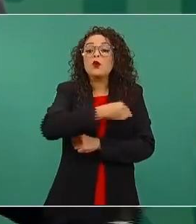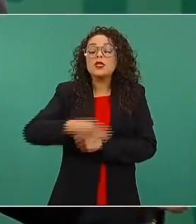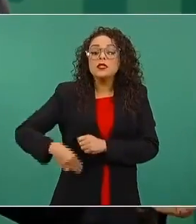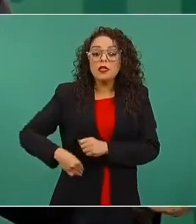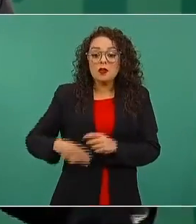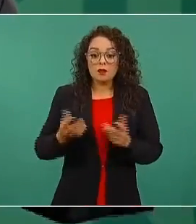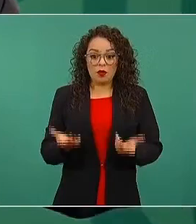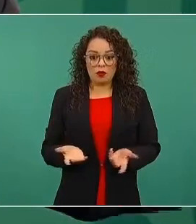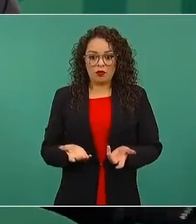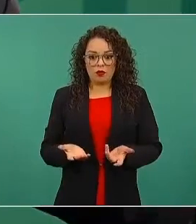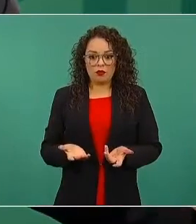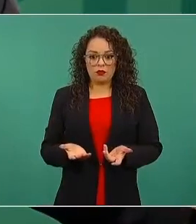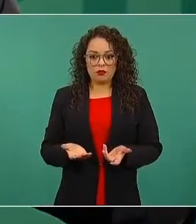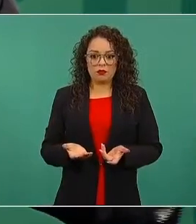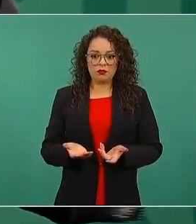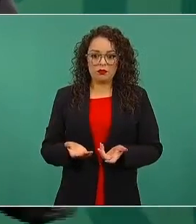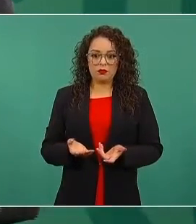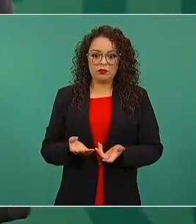pues me pareció